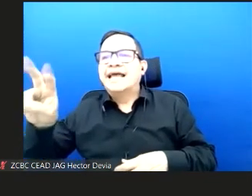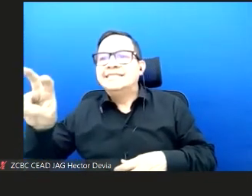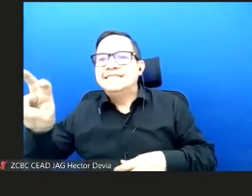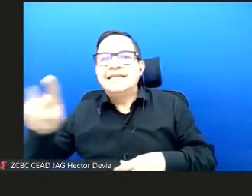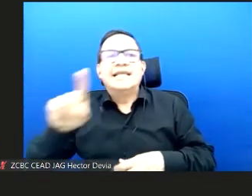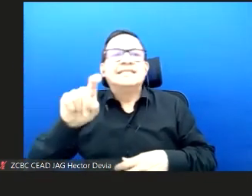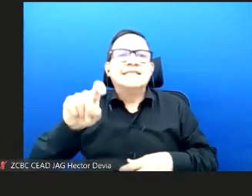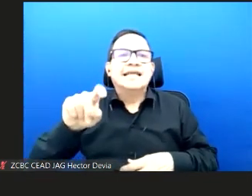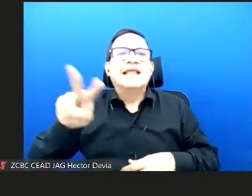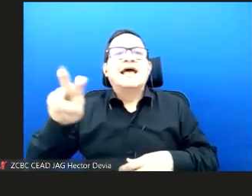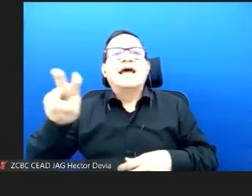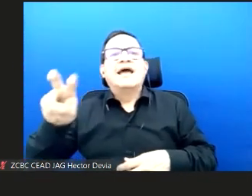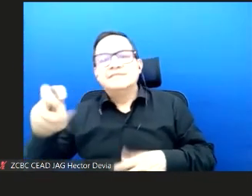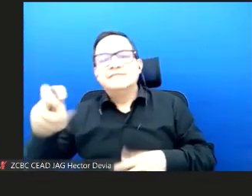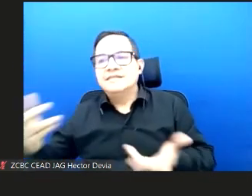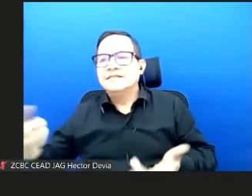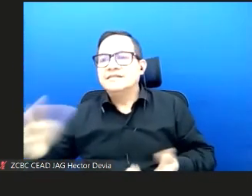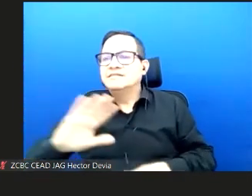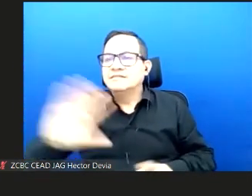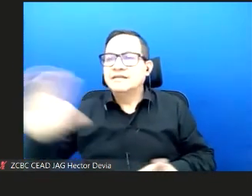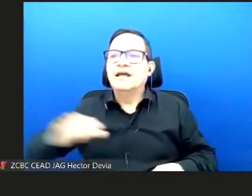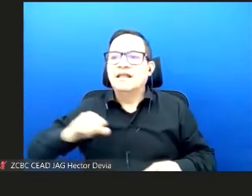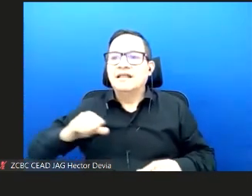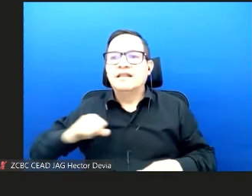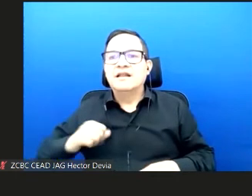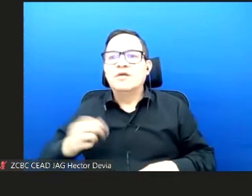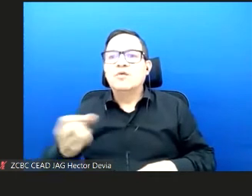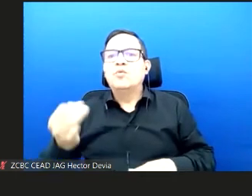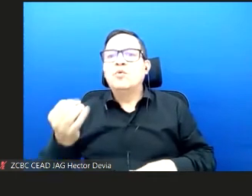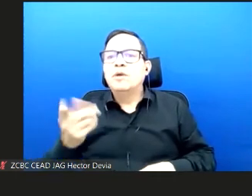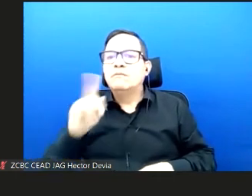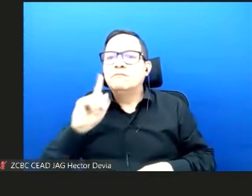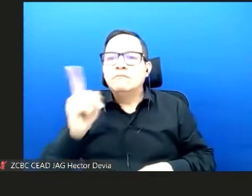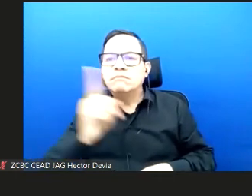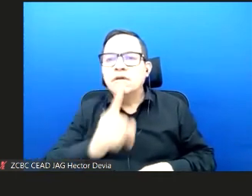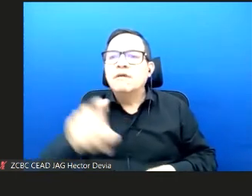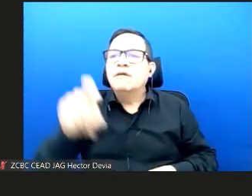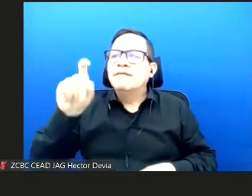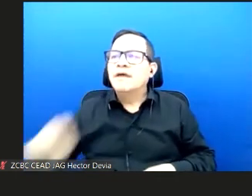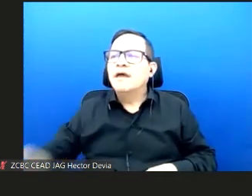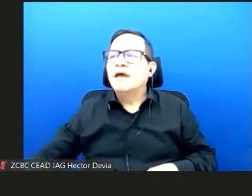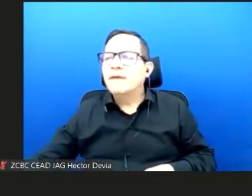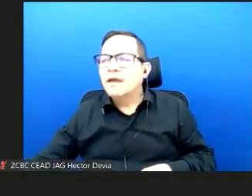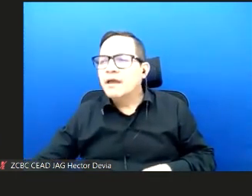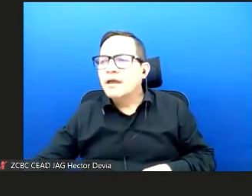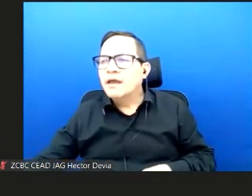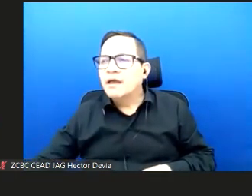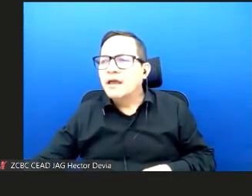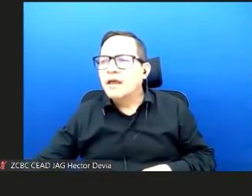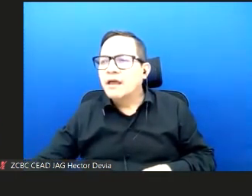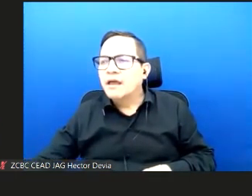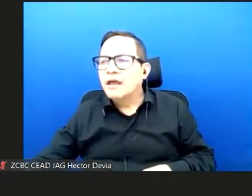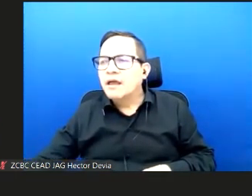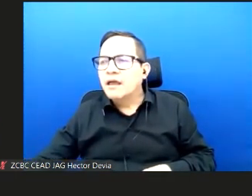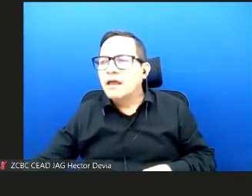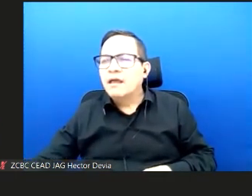ya tenemos un número. Entonces, ¿cuánto tendría que haber acá para que nos dé 67?